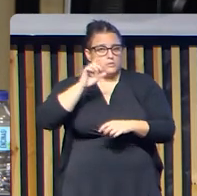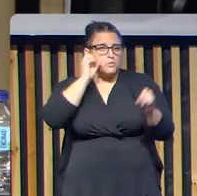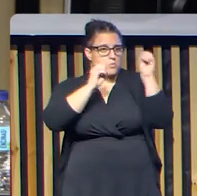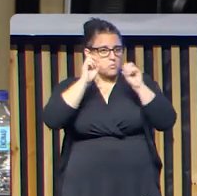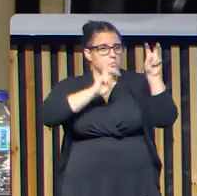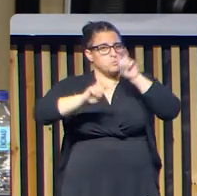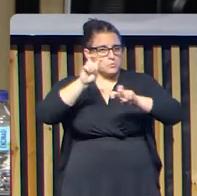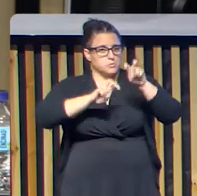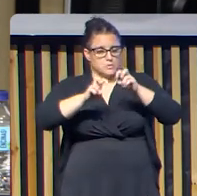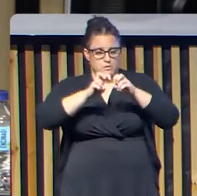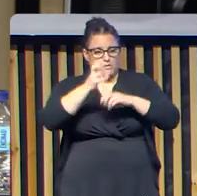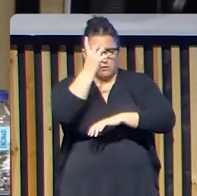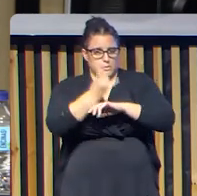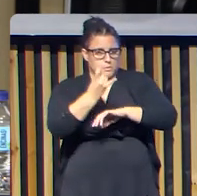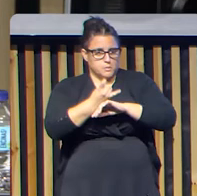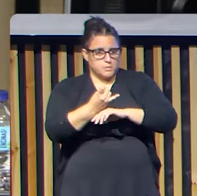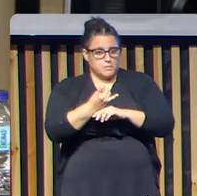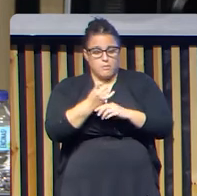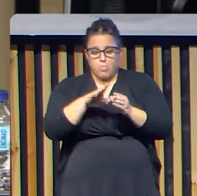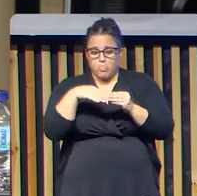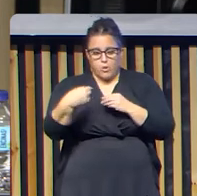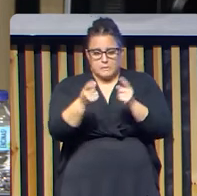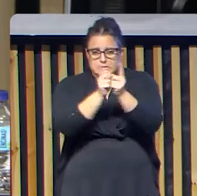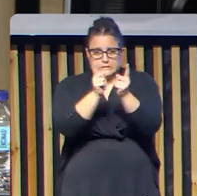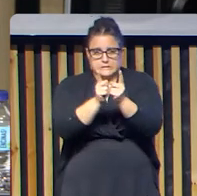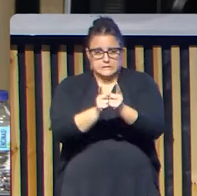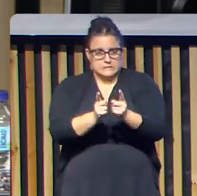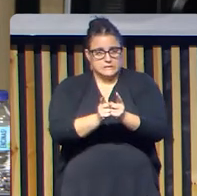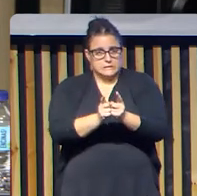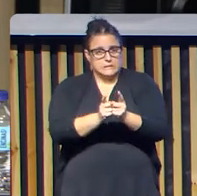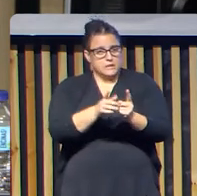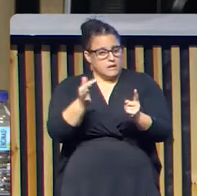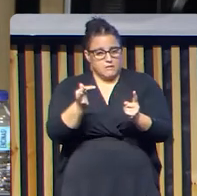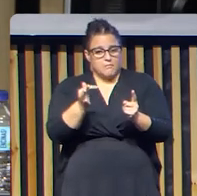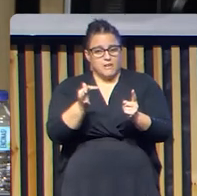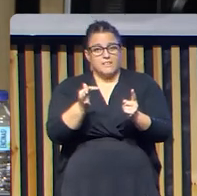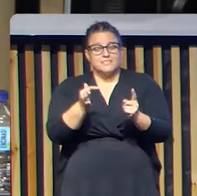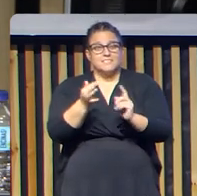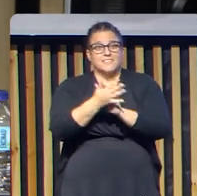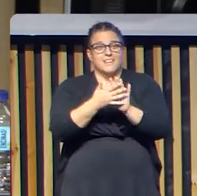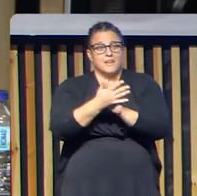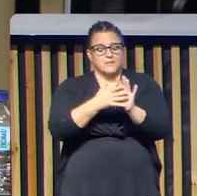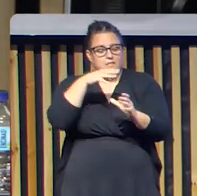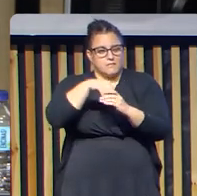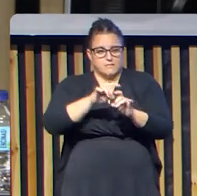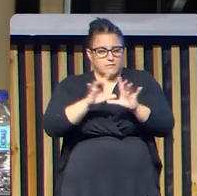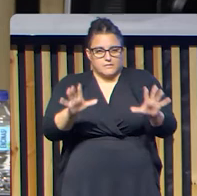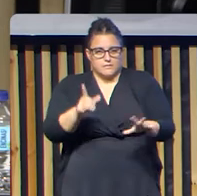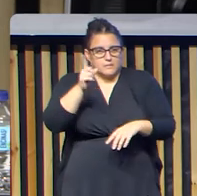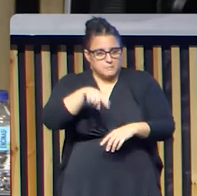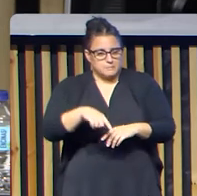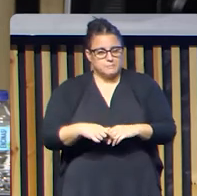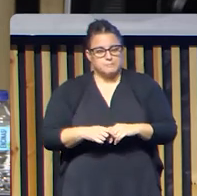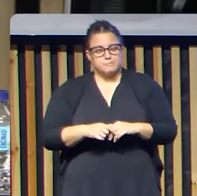un documento además muy breve que además cumple con lo que predica en el sentido que es muy sintético y muy claro